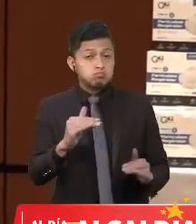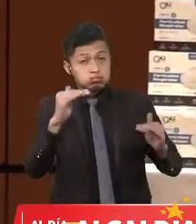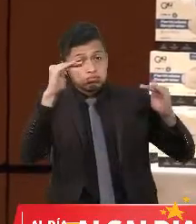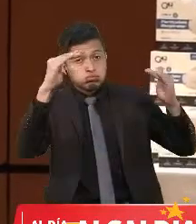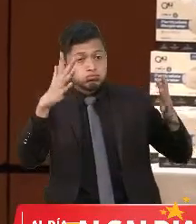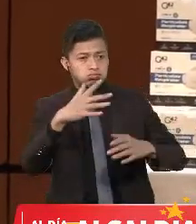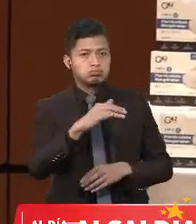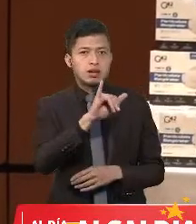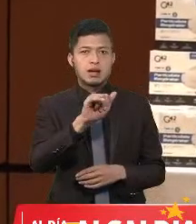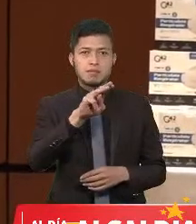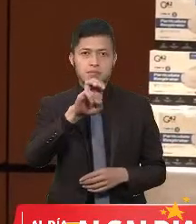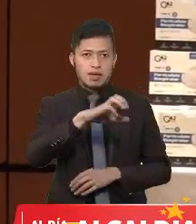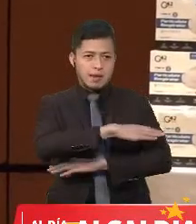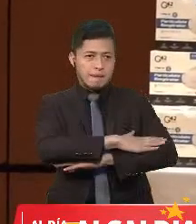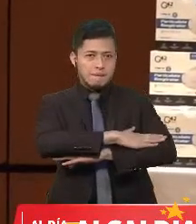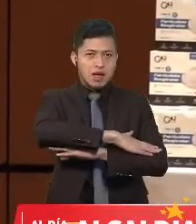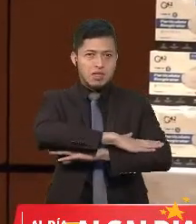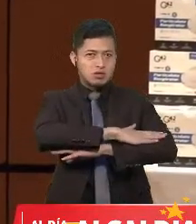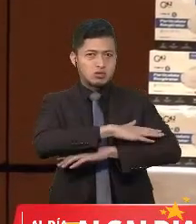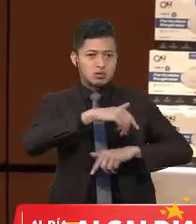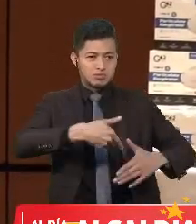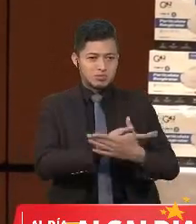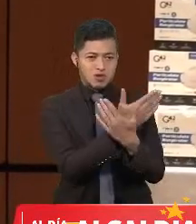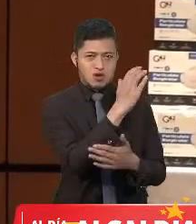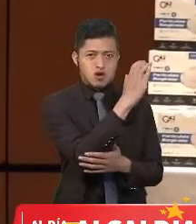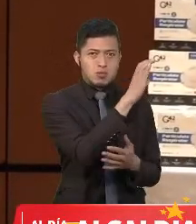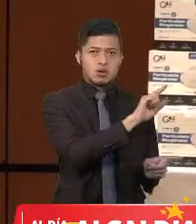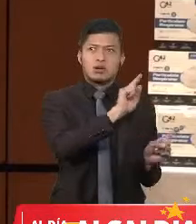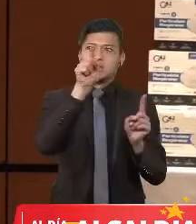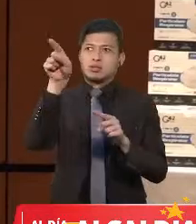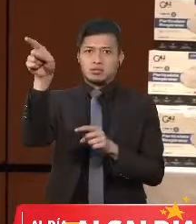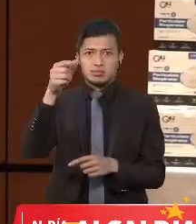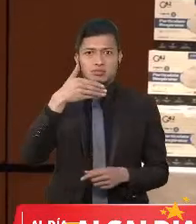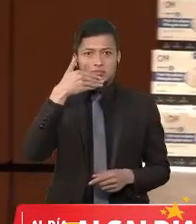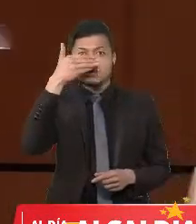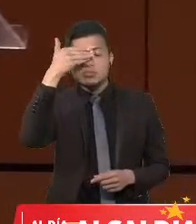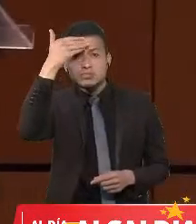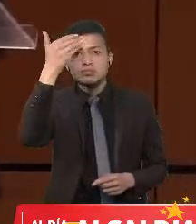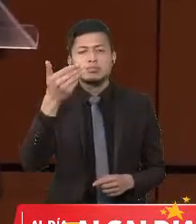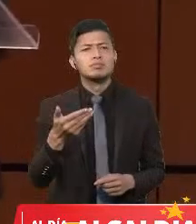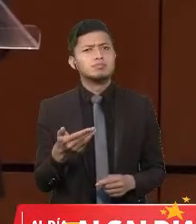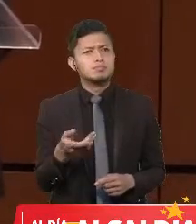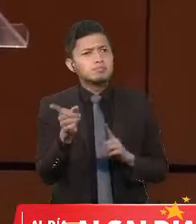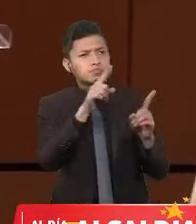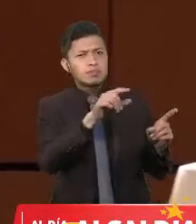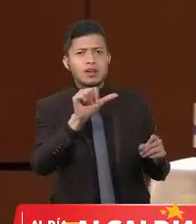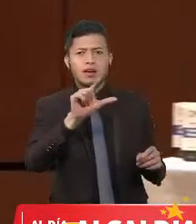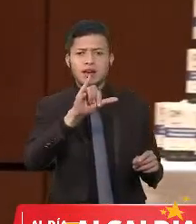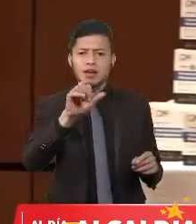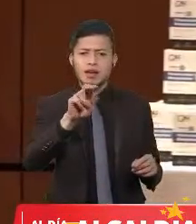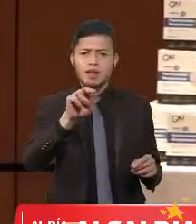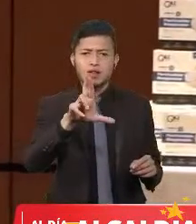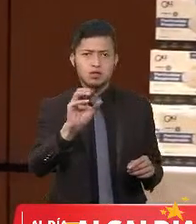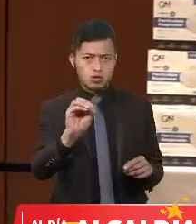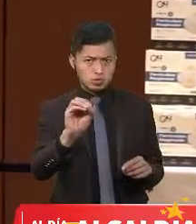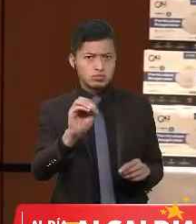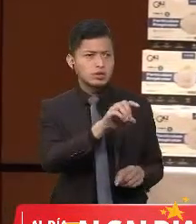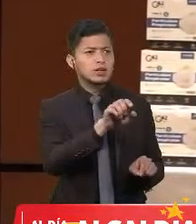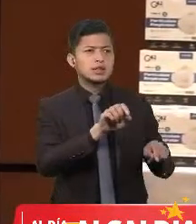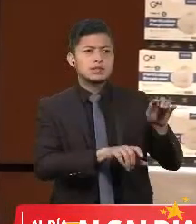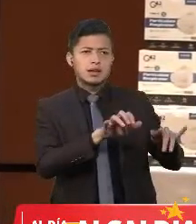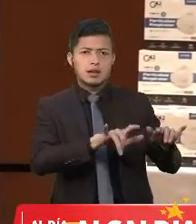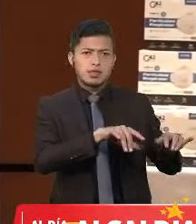Amin, embajador de la República de Colombia en los Emiratos Árabes Unidos, honorable señor Alejandro Gómez,